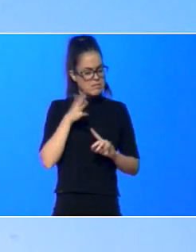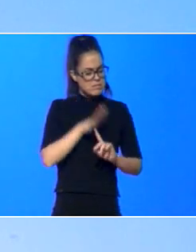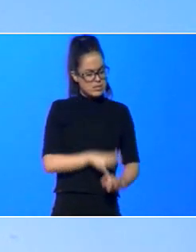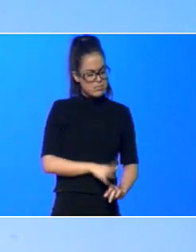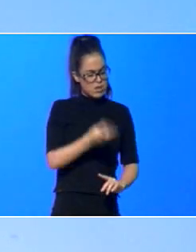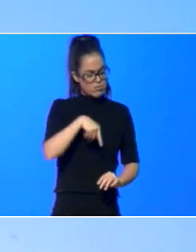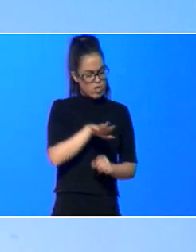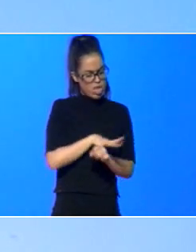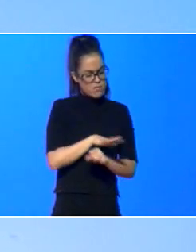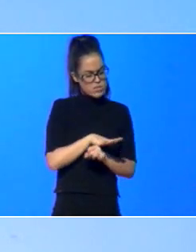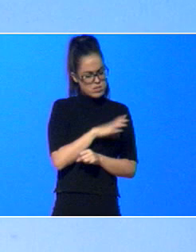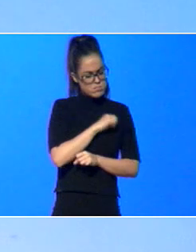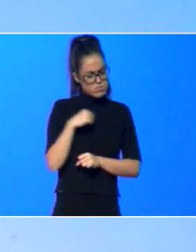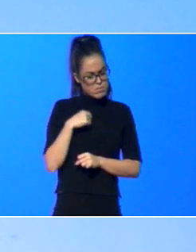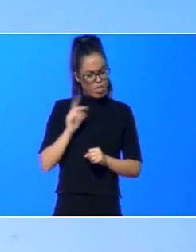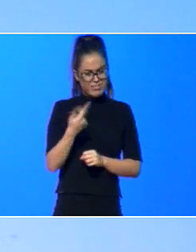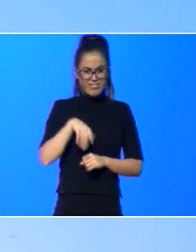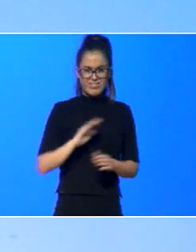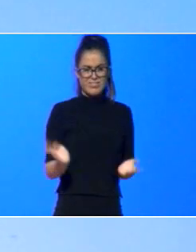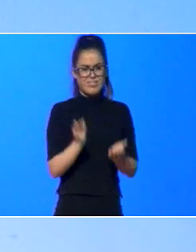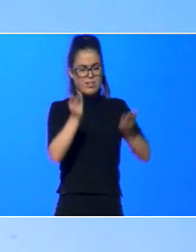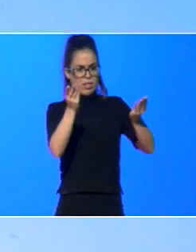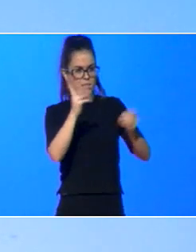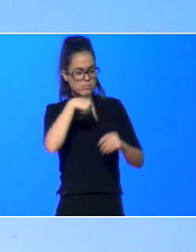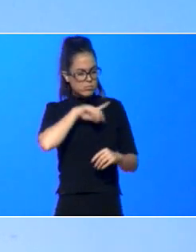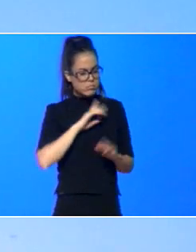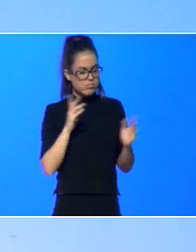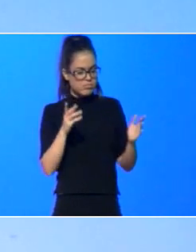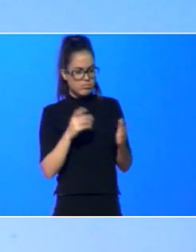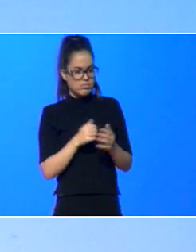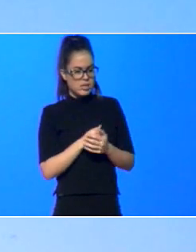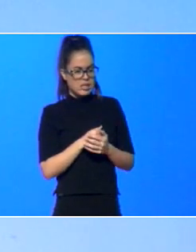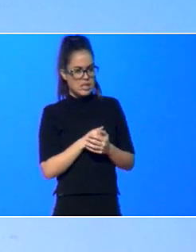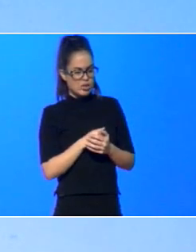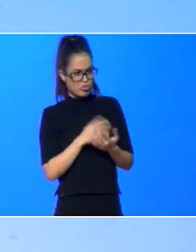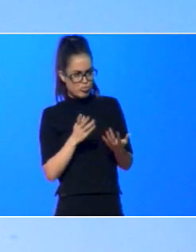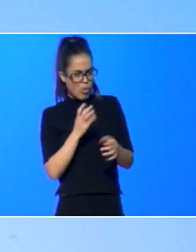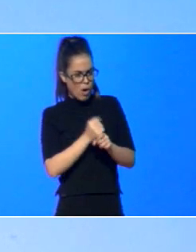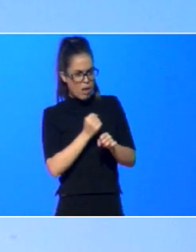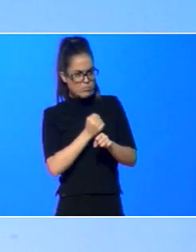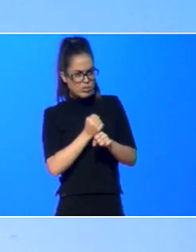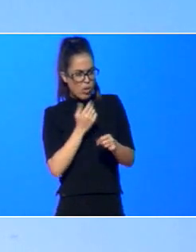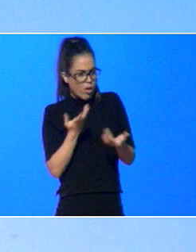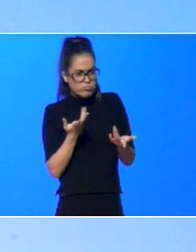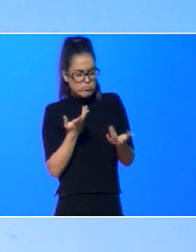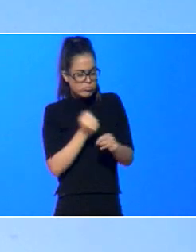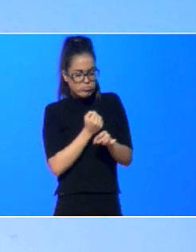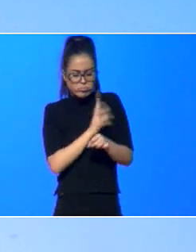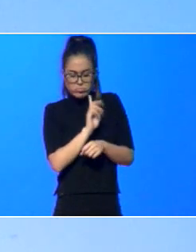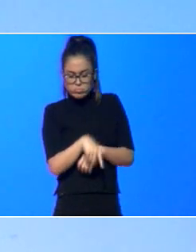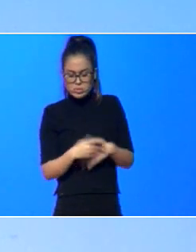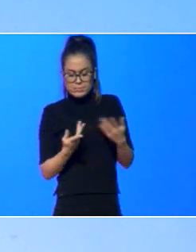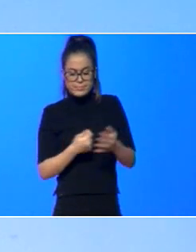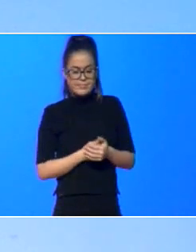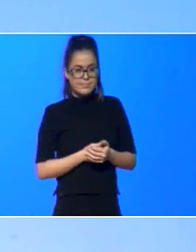fomentarlo pero en el ámbito privado Oye si se puede discriminar esto nos ocurre también en el ámbito laboral en el ámbito de las empresas no ahí sí no bueno